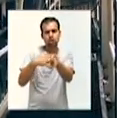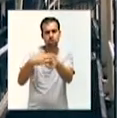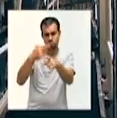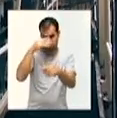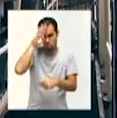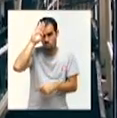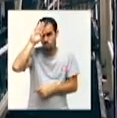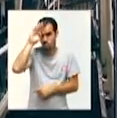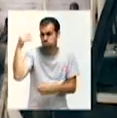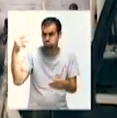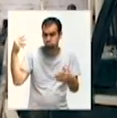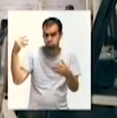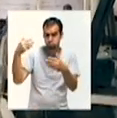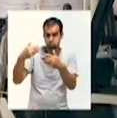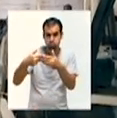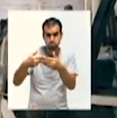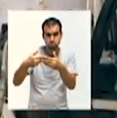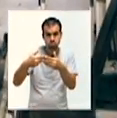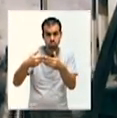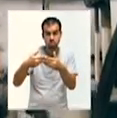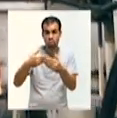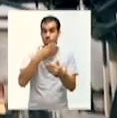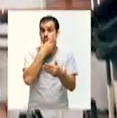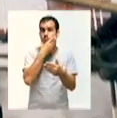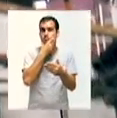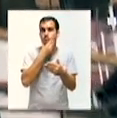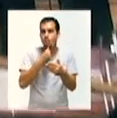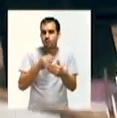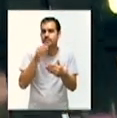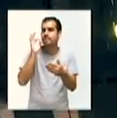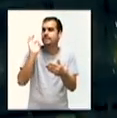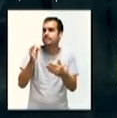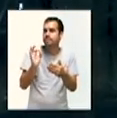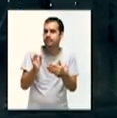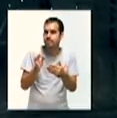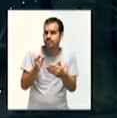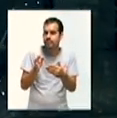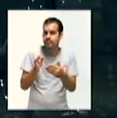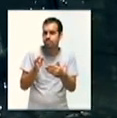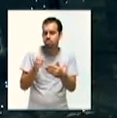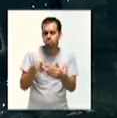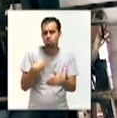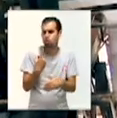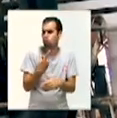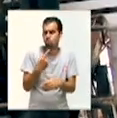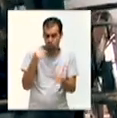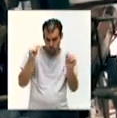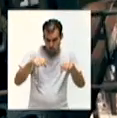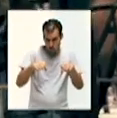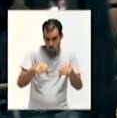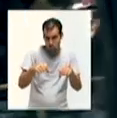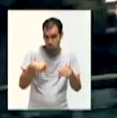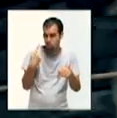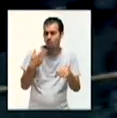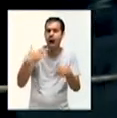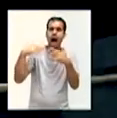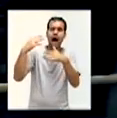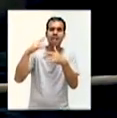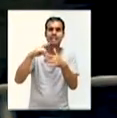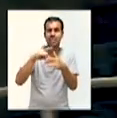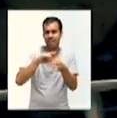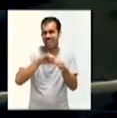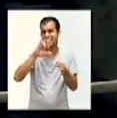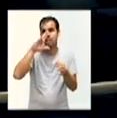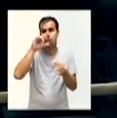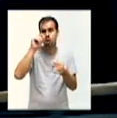los jóvenes que hoy tenemos, que hoy contamos, nos fuimos a Girón, nos fuimos a Granma. Nuestro Granma, nuestro